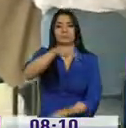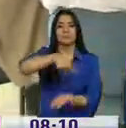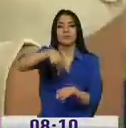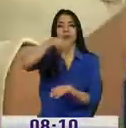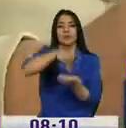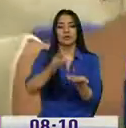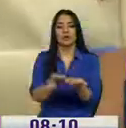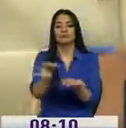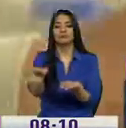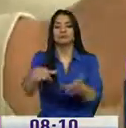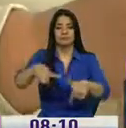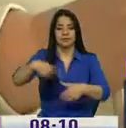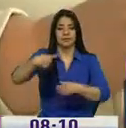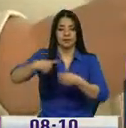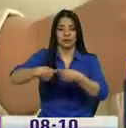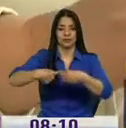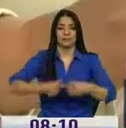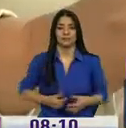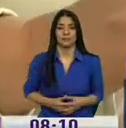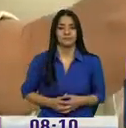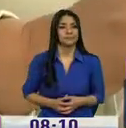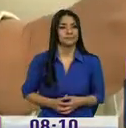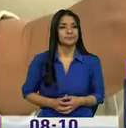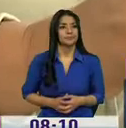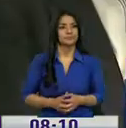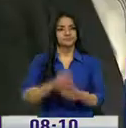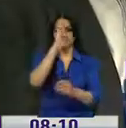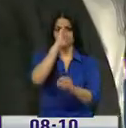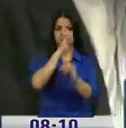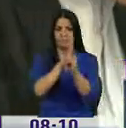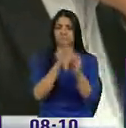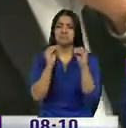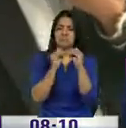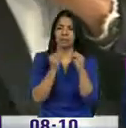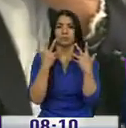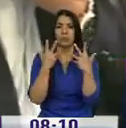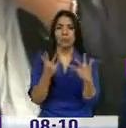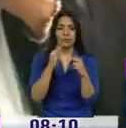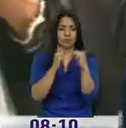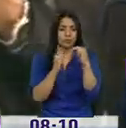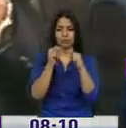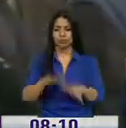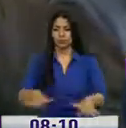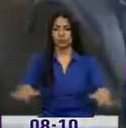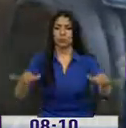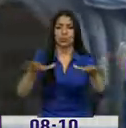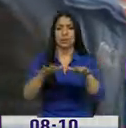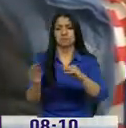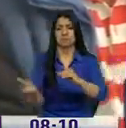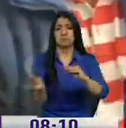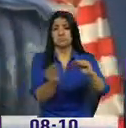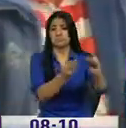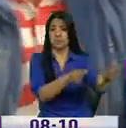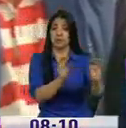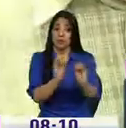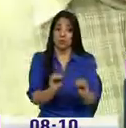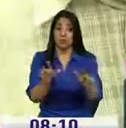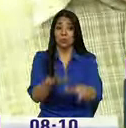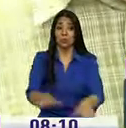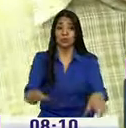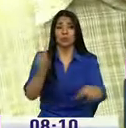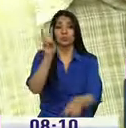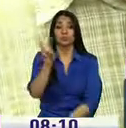rurales del Distrito Metropolitano de Quito, que buscan que se ejecuten más proyectos en diversas zonas que son en la mayoría turísticas. El